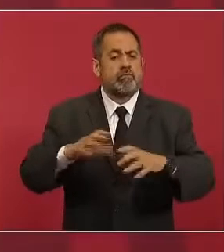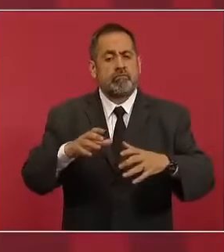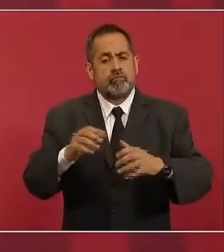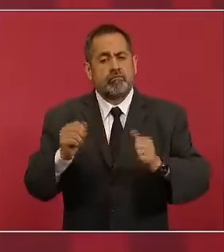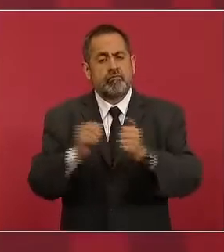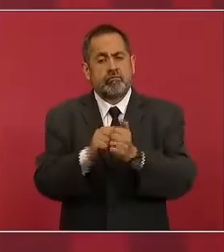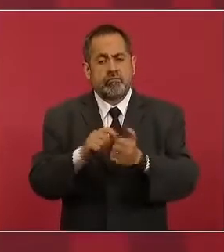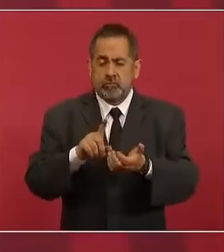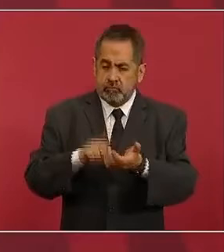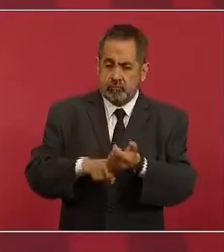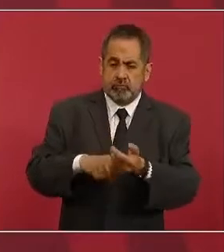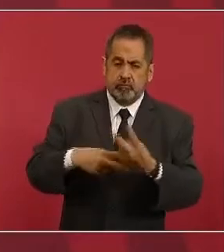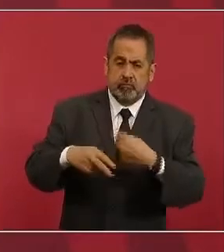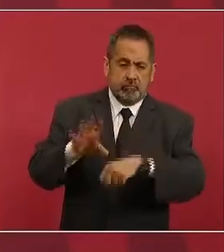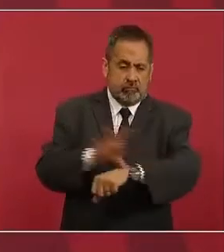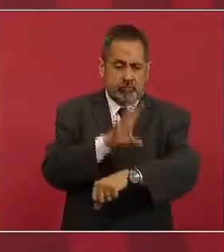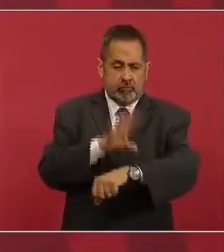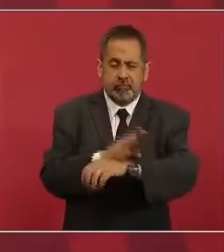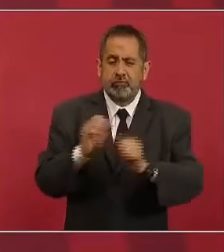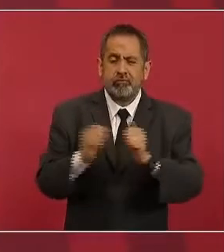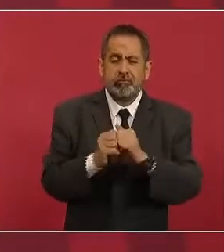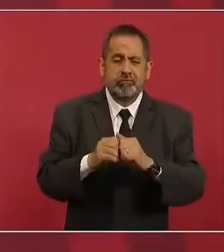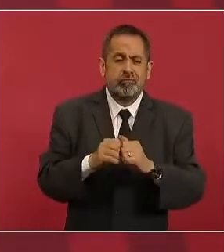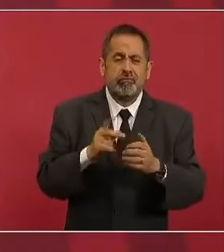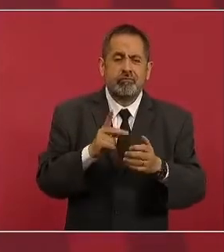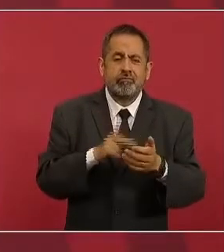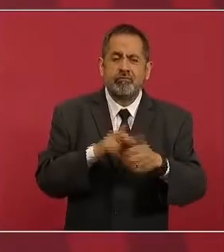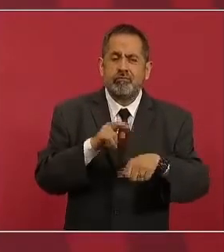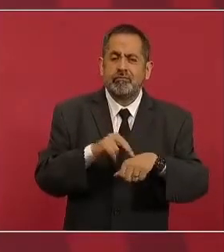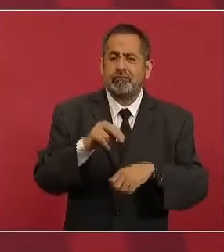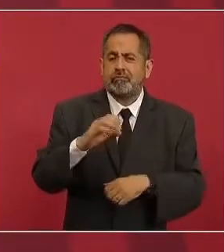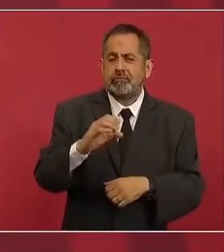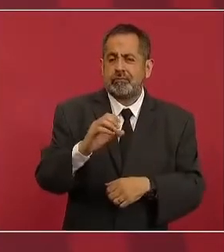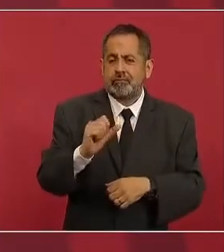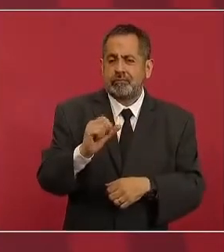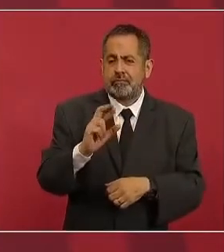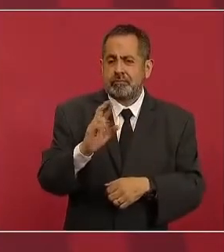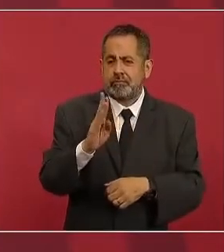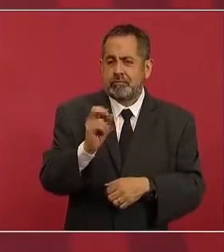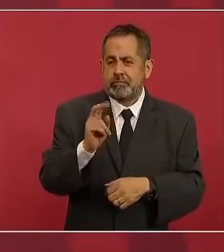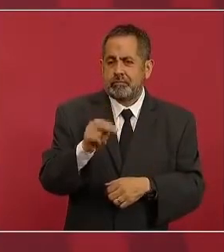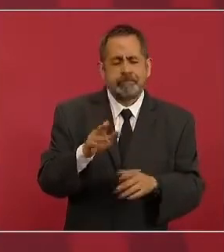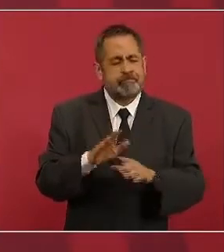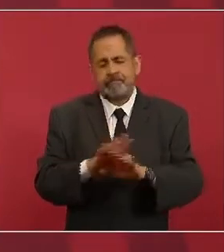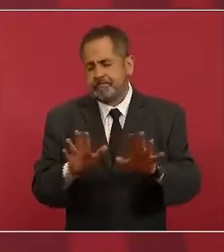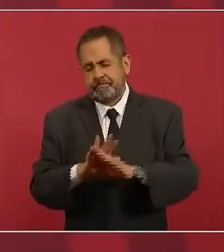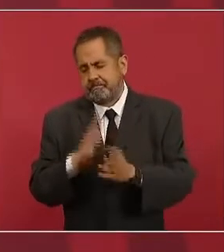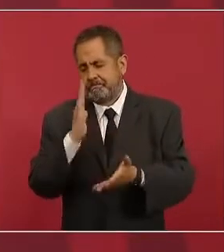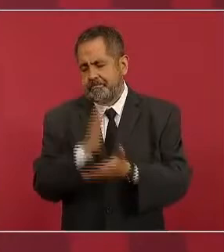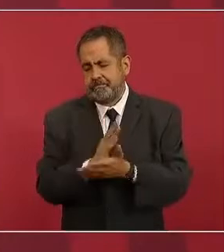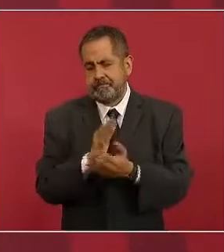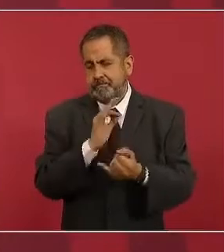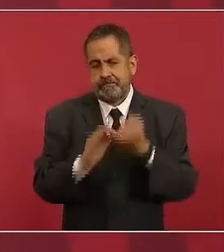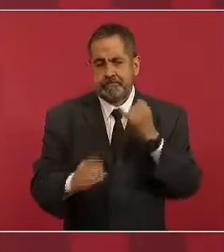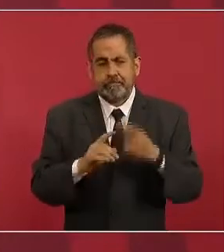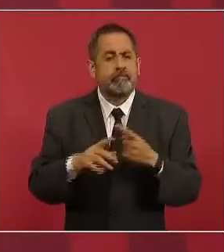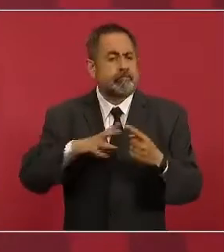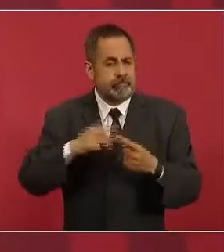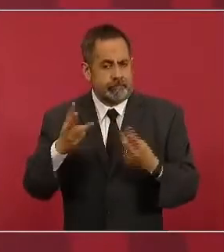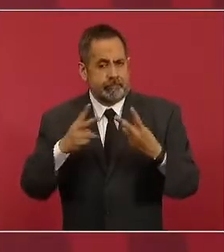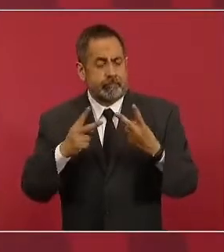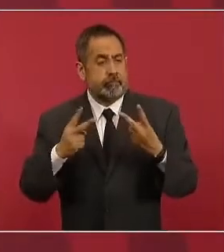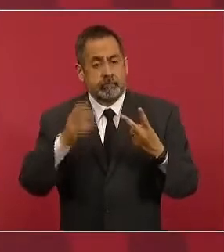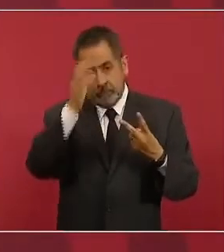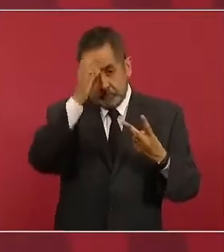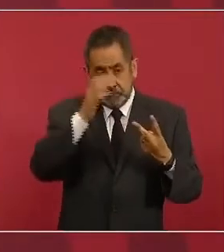porque produzca energía con carbón. Tenemos 3 plantas carboníferas, 2 en Coahuila,